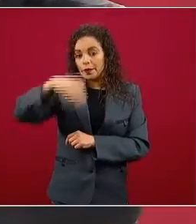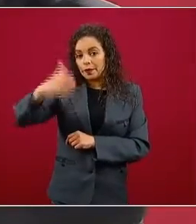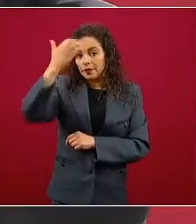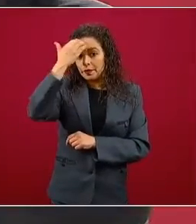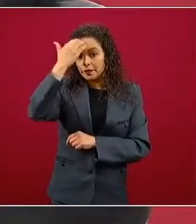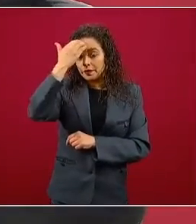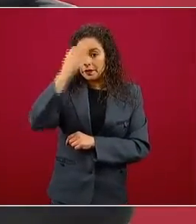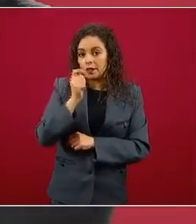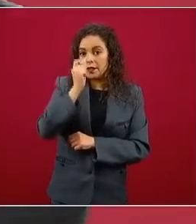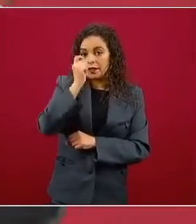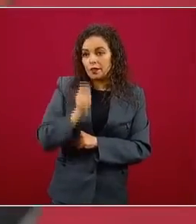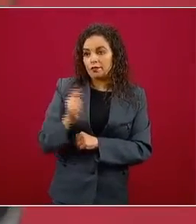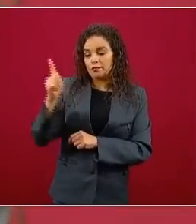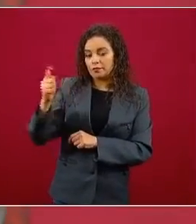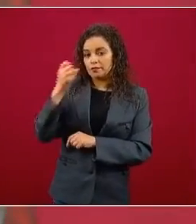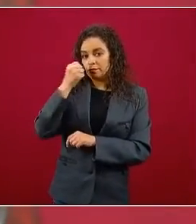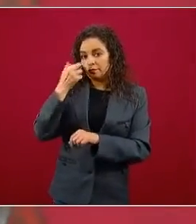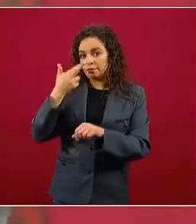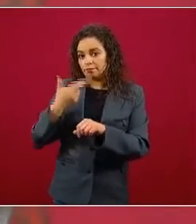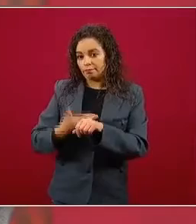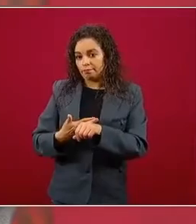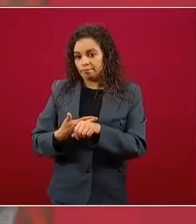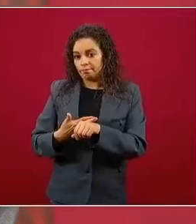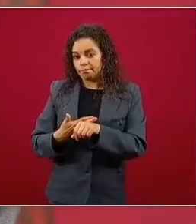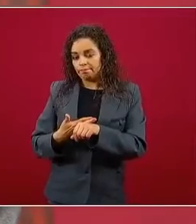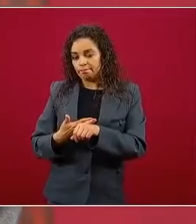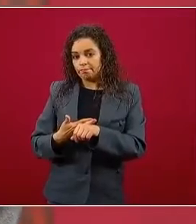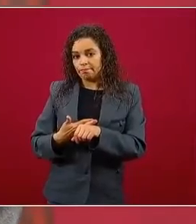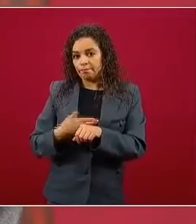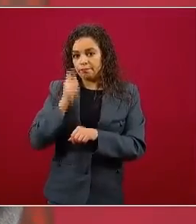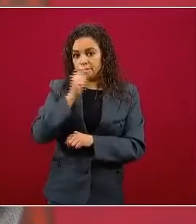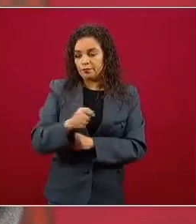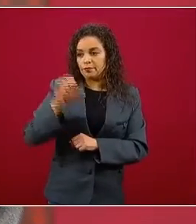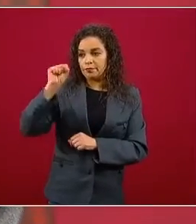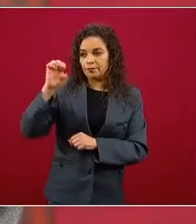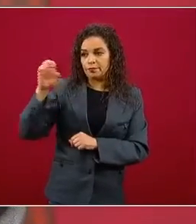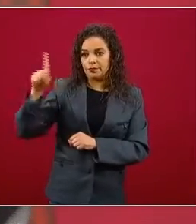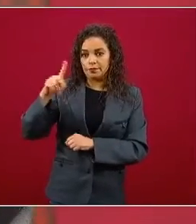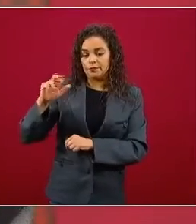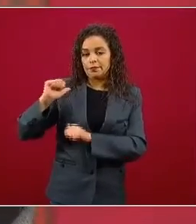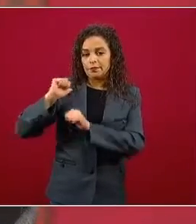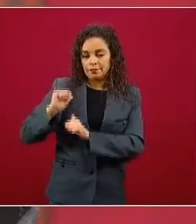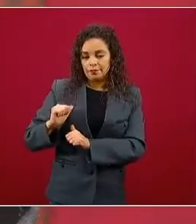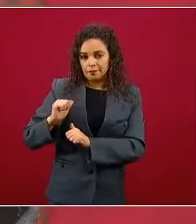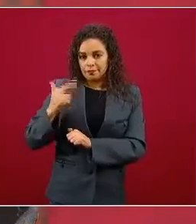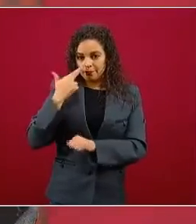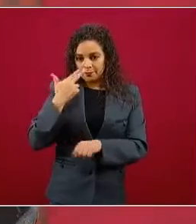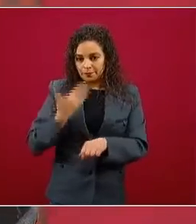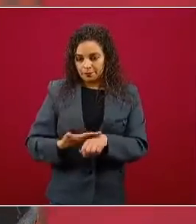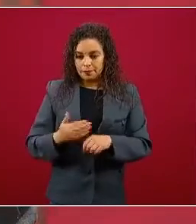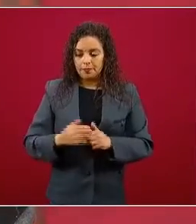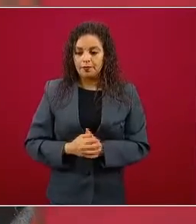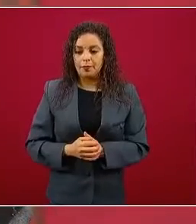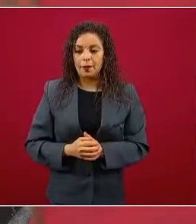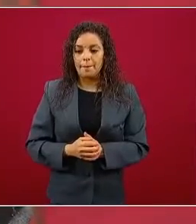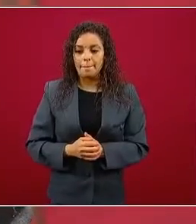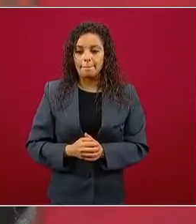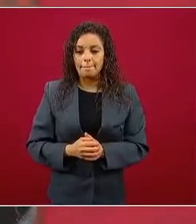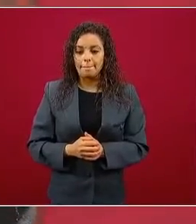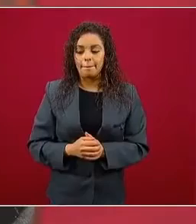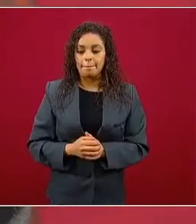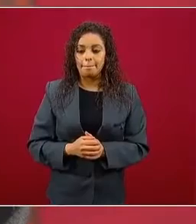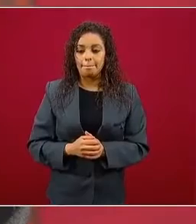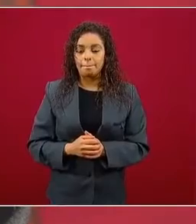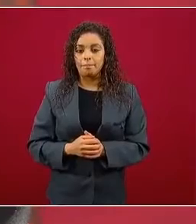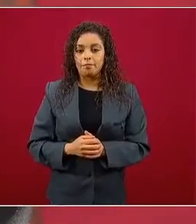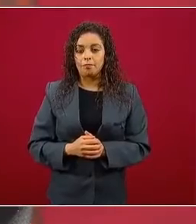Educación Pública. Y también el viernes ya vamos a